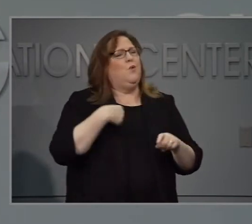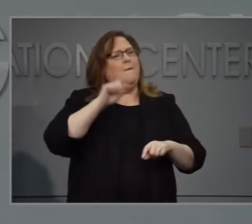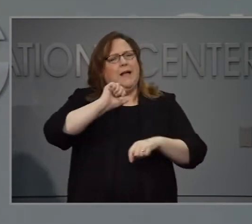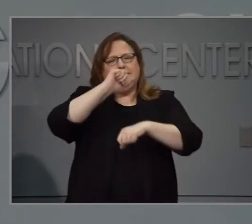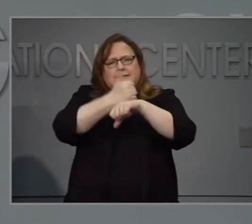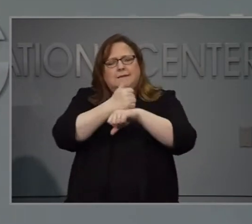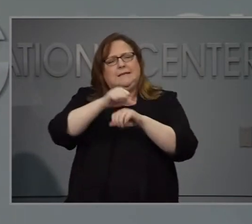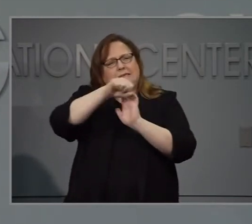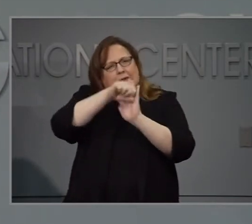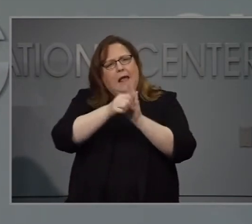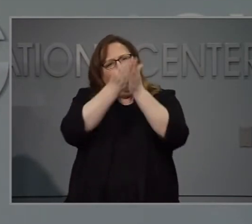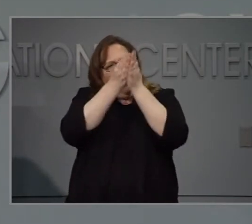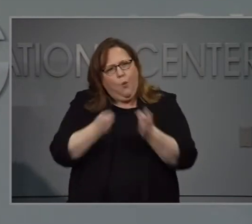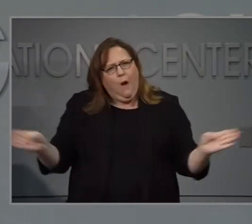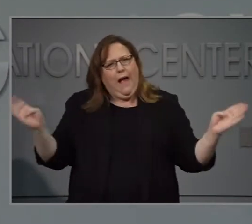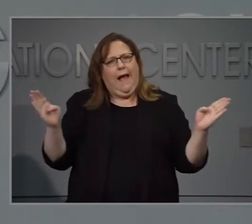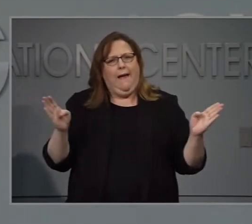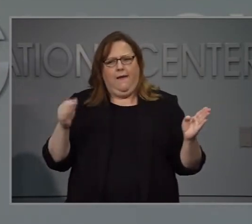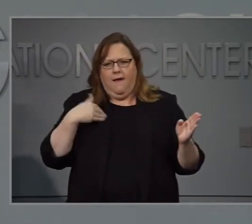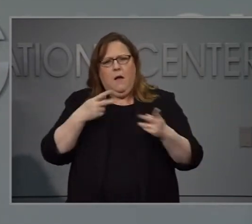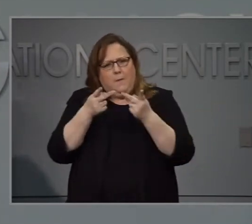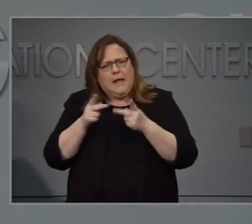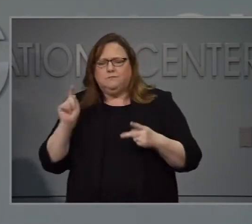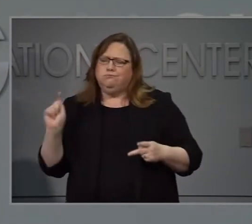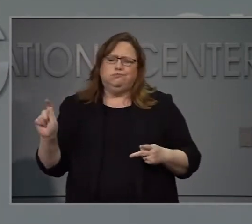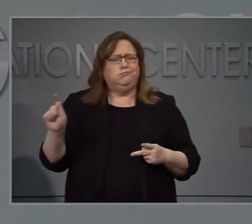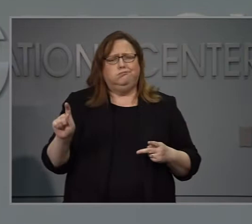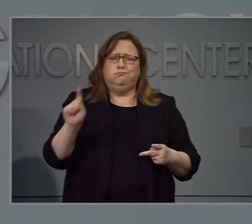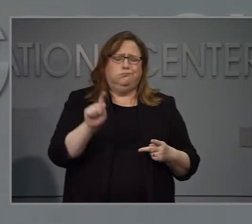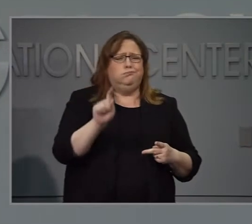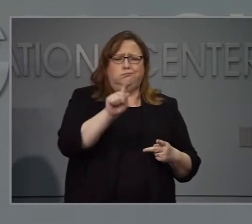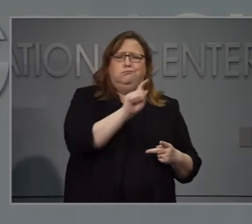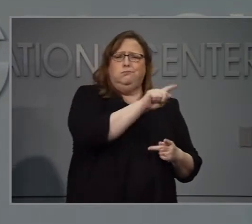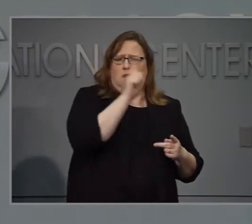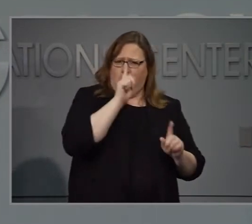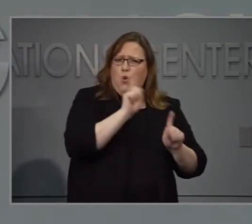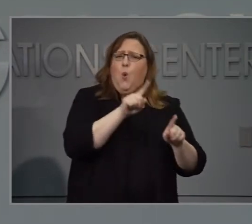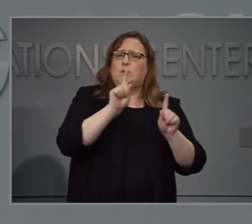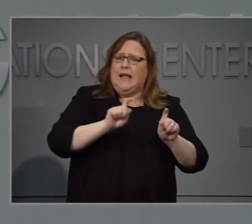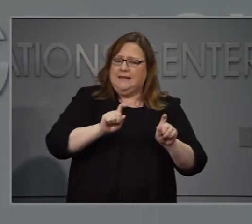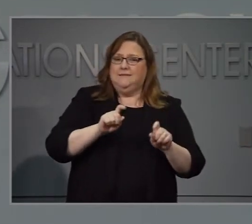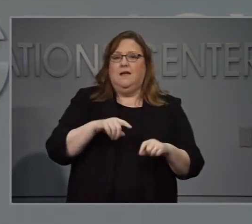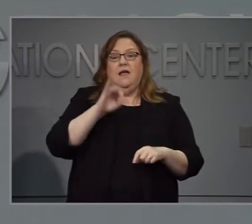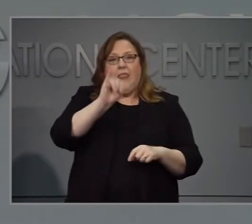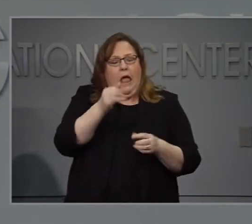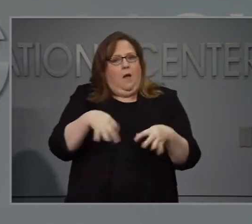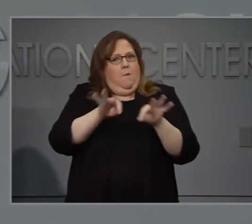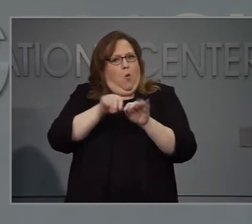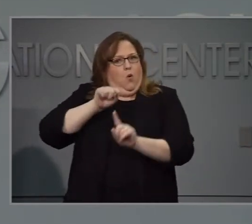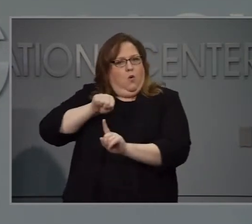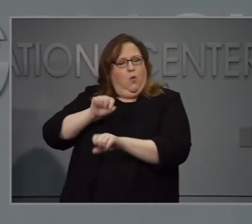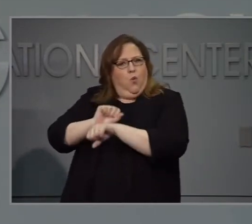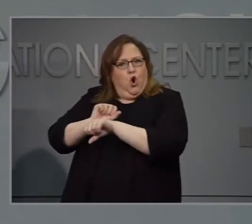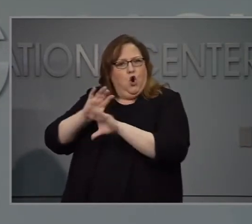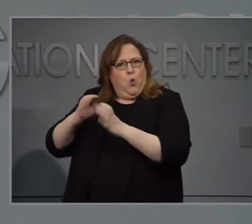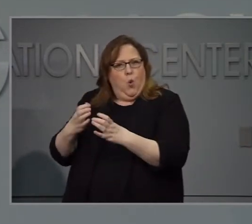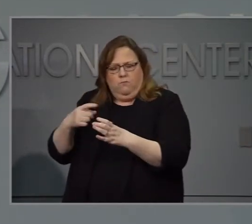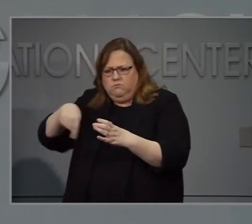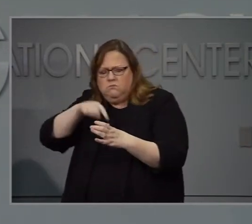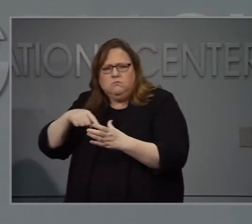tienen y es por eso que me emociona tener este grupo de trabajo con diferentes perspectivas tenemos un muy buen